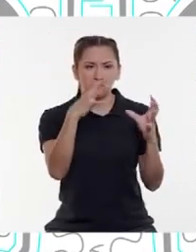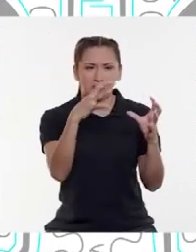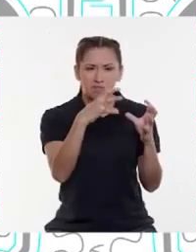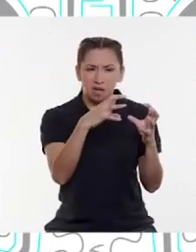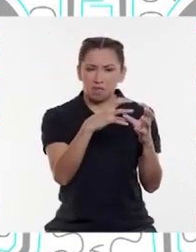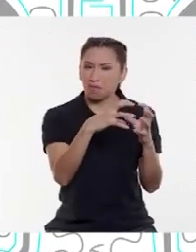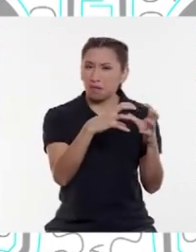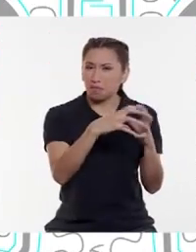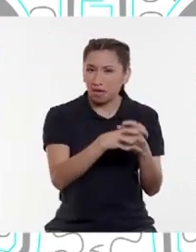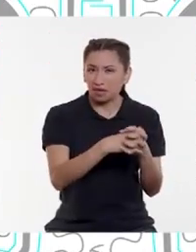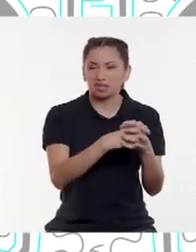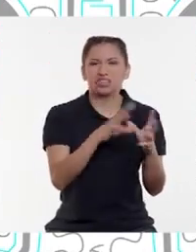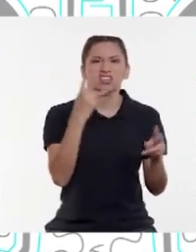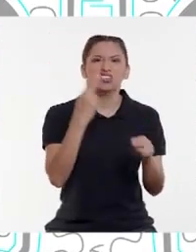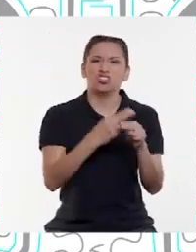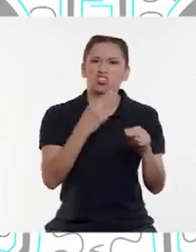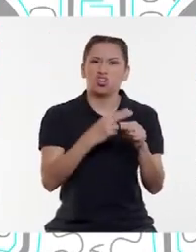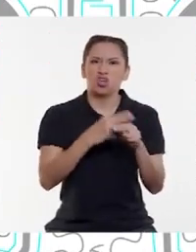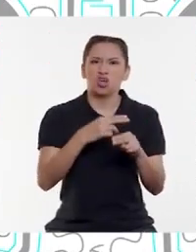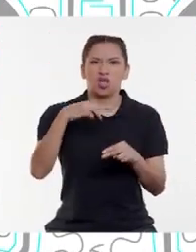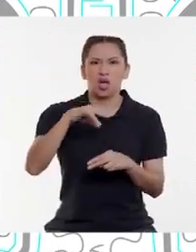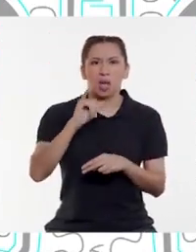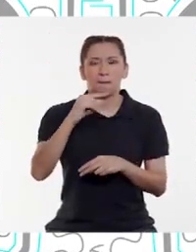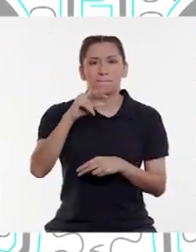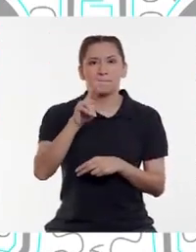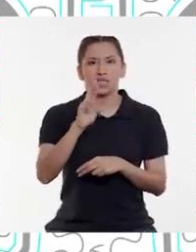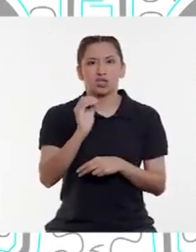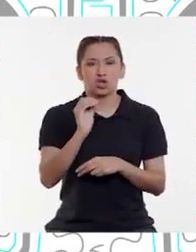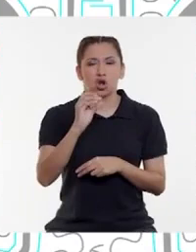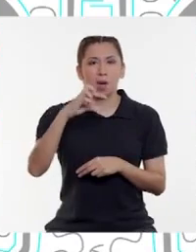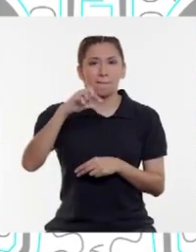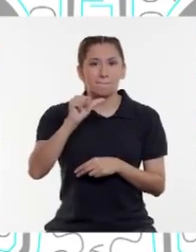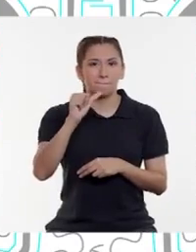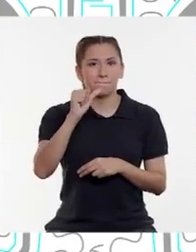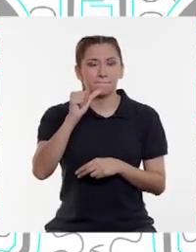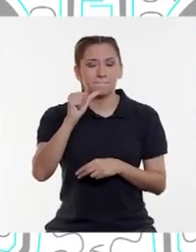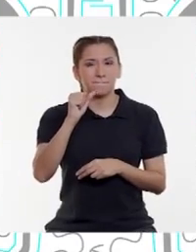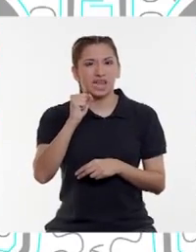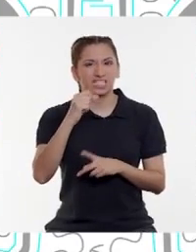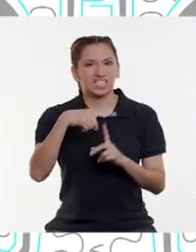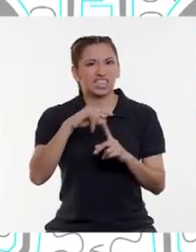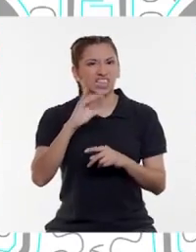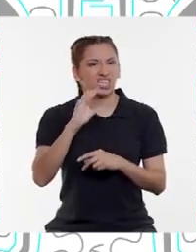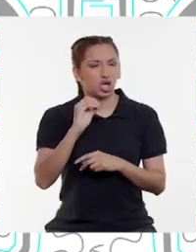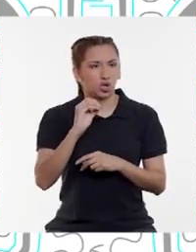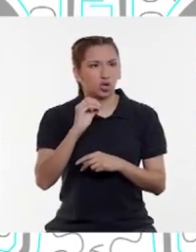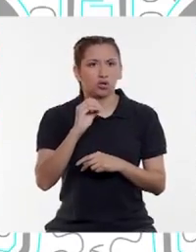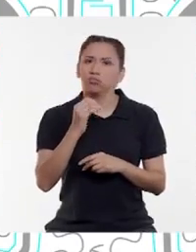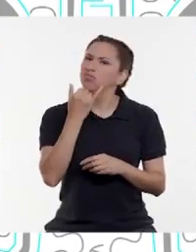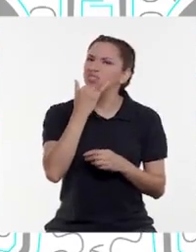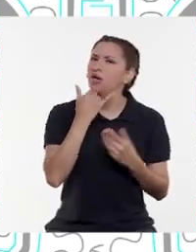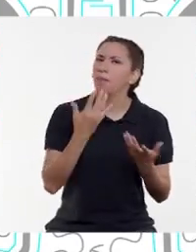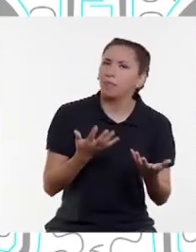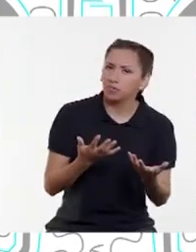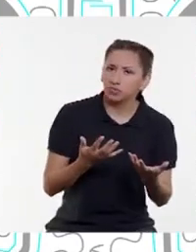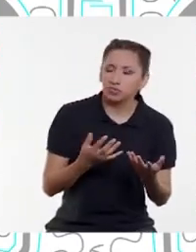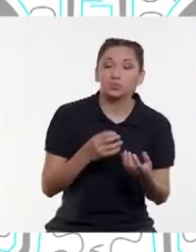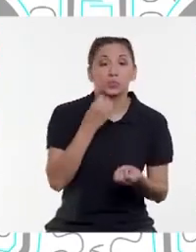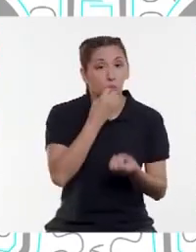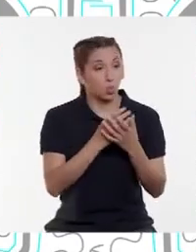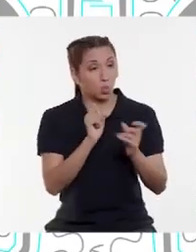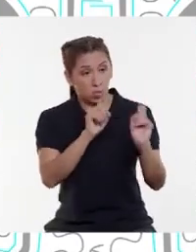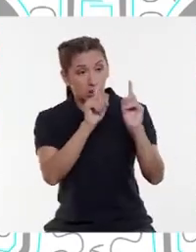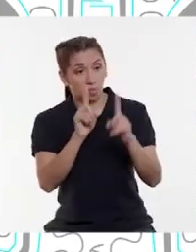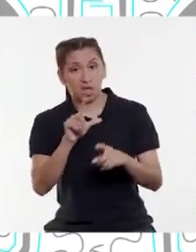más pequeños y generaban una cosa llamada microplásticos. ¿Microplásticos? ¿Y qué pueden hacer?